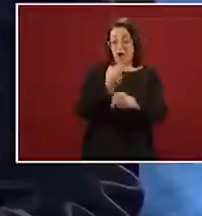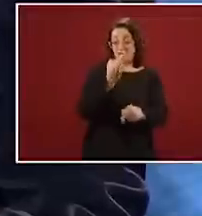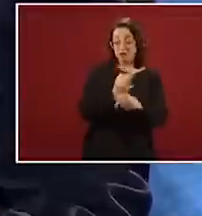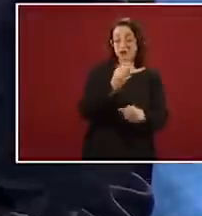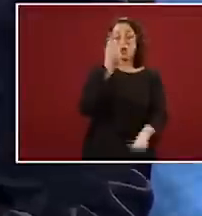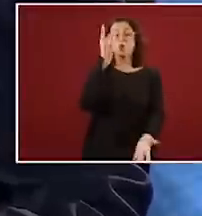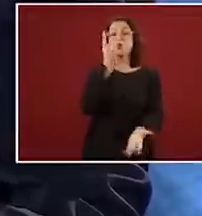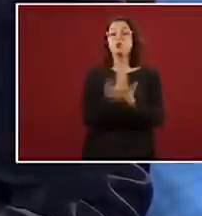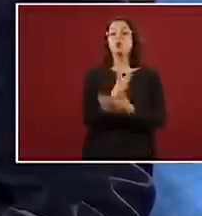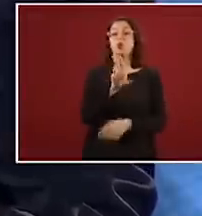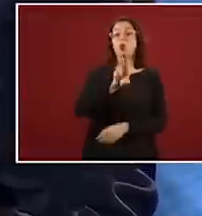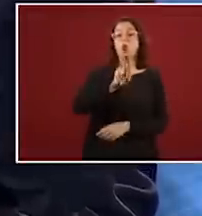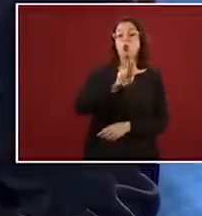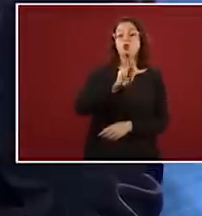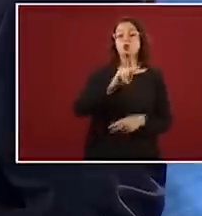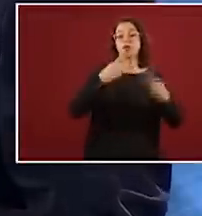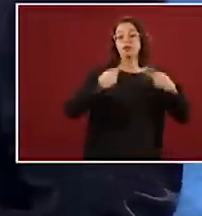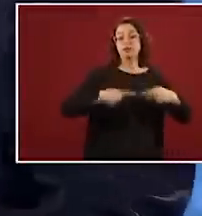Pero